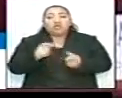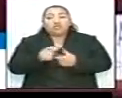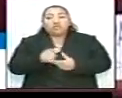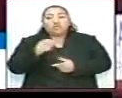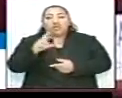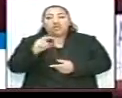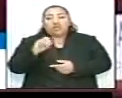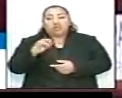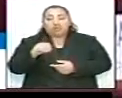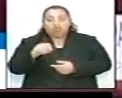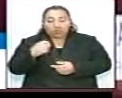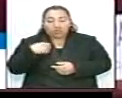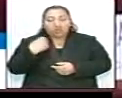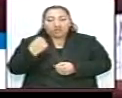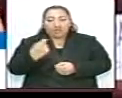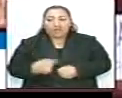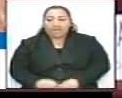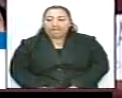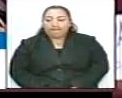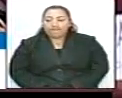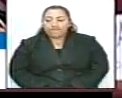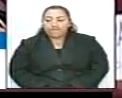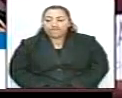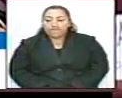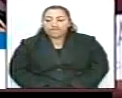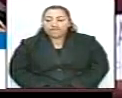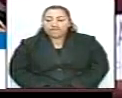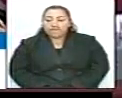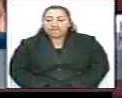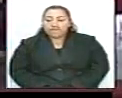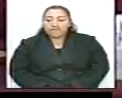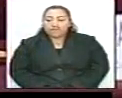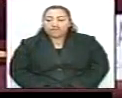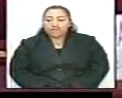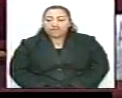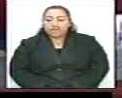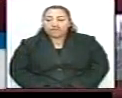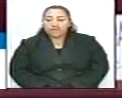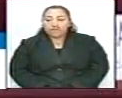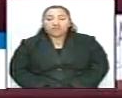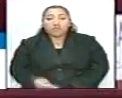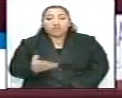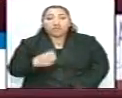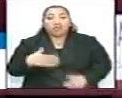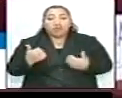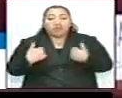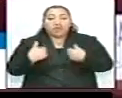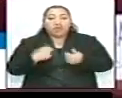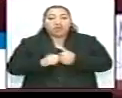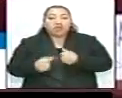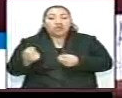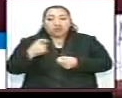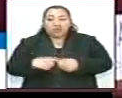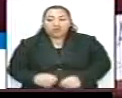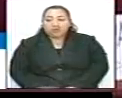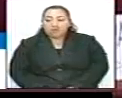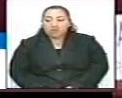Román, entendiendo las exigencias del plan de trabajo que la conformación pueda tener la